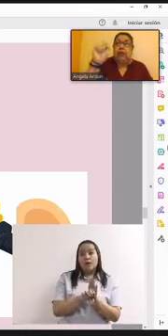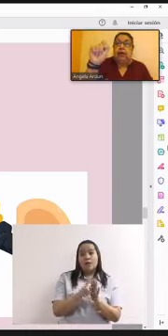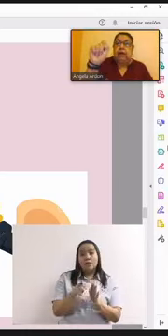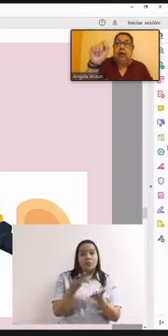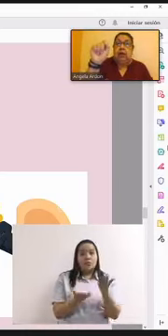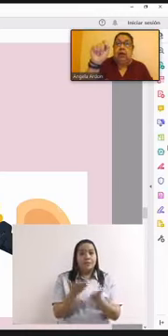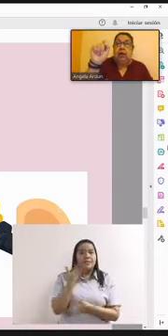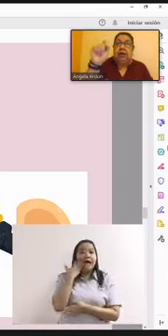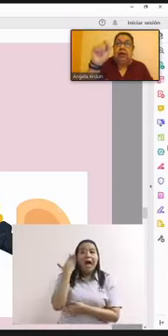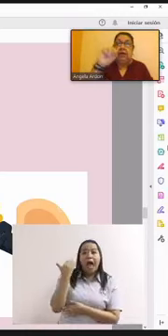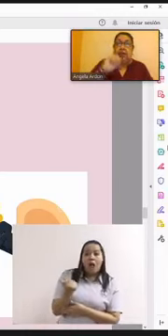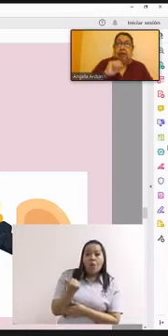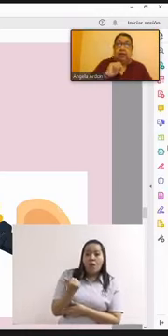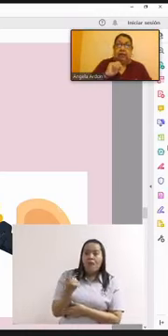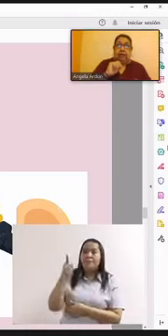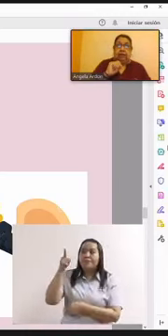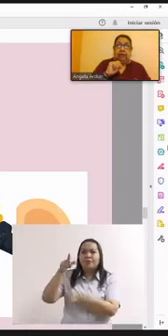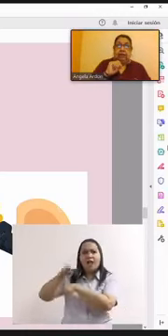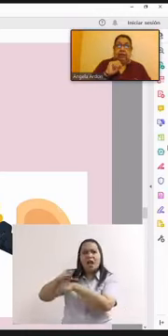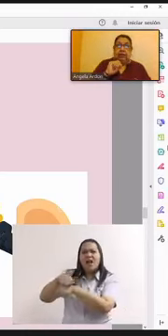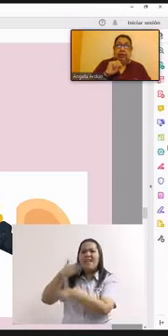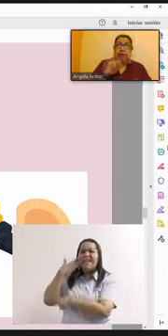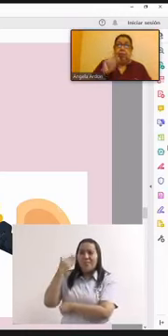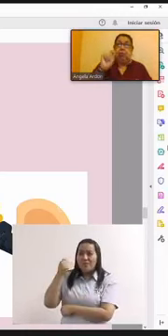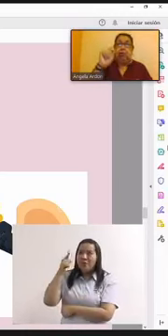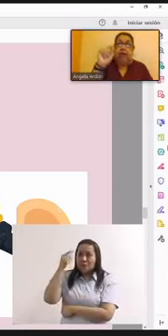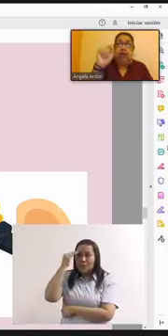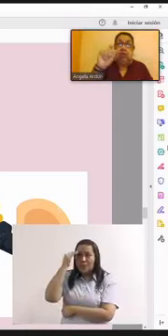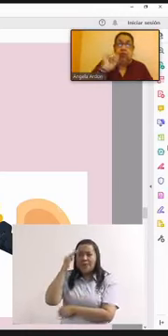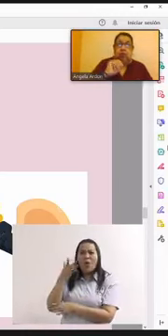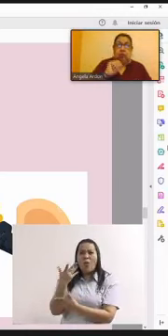ten estas gotitas.